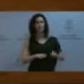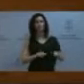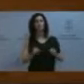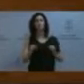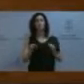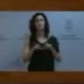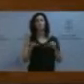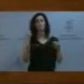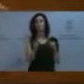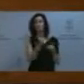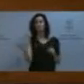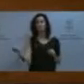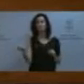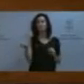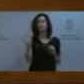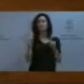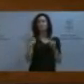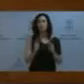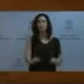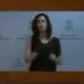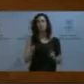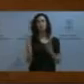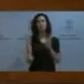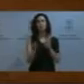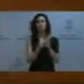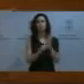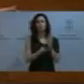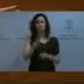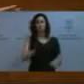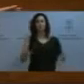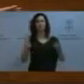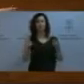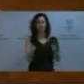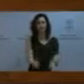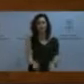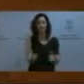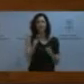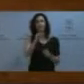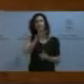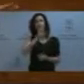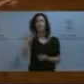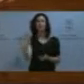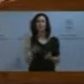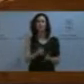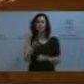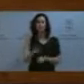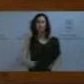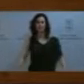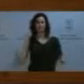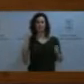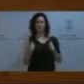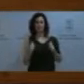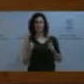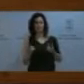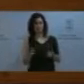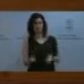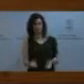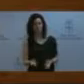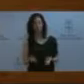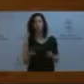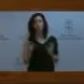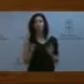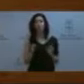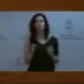parte oriental. Cuenta aproximadamente con una población de 51.000 personas. Estas cifras yo